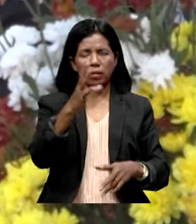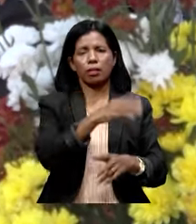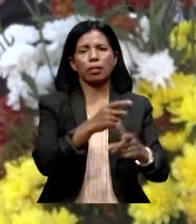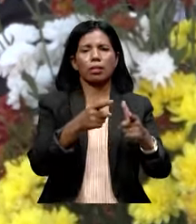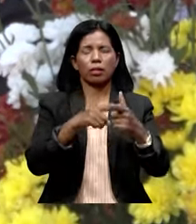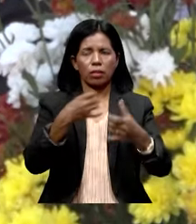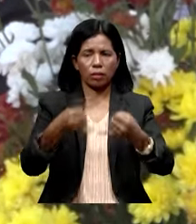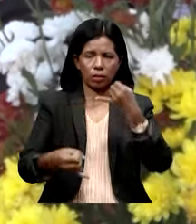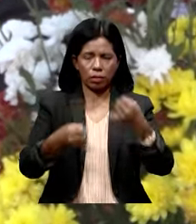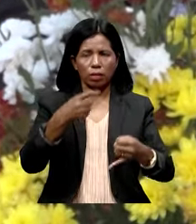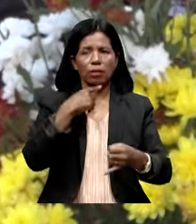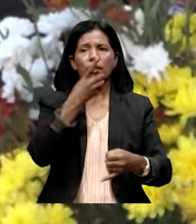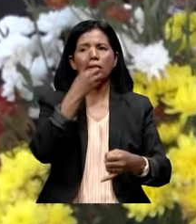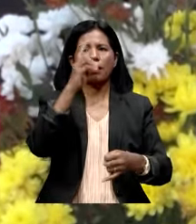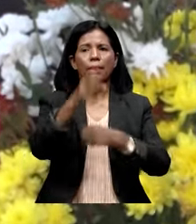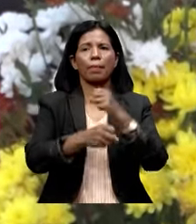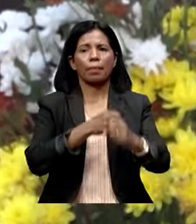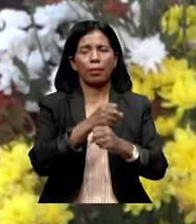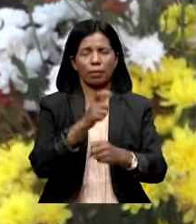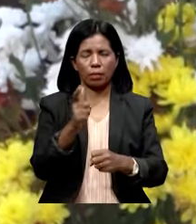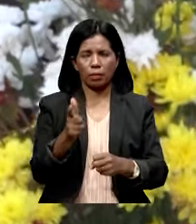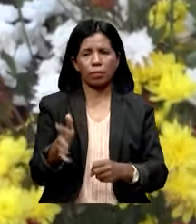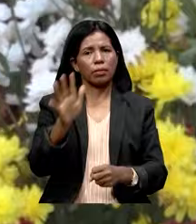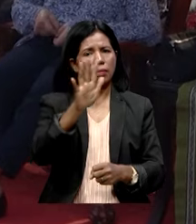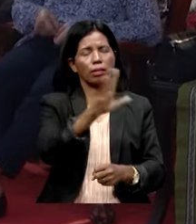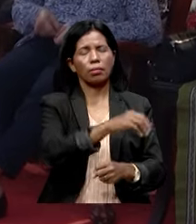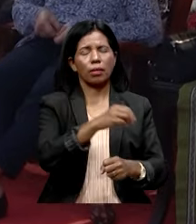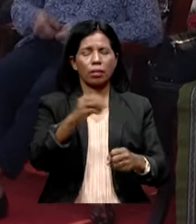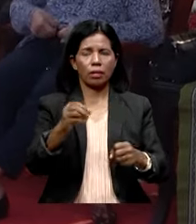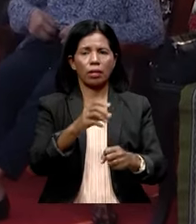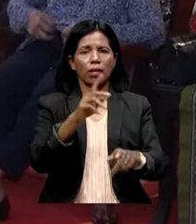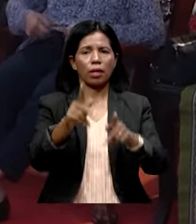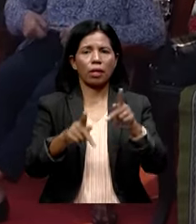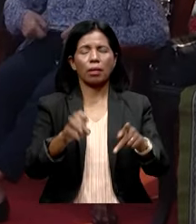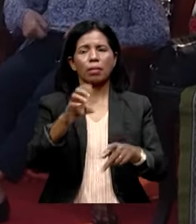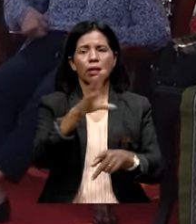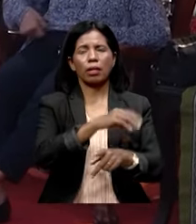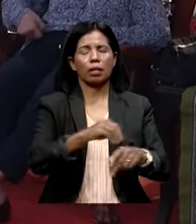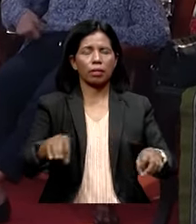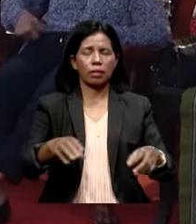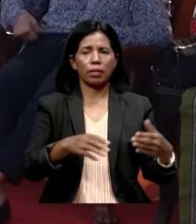no Justiça Mons declara, Tina Ronaldo Recin Lima, consulta popular, Emma Elit, no Ucuna em